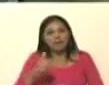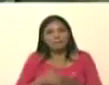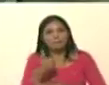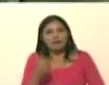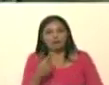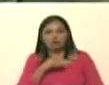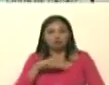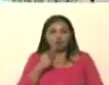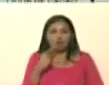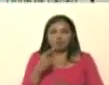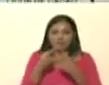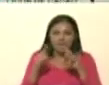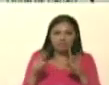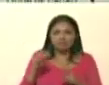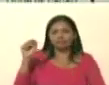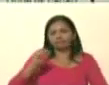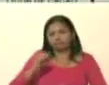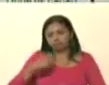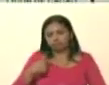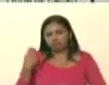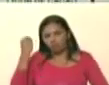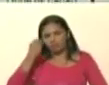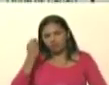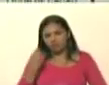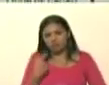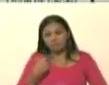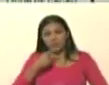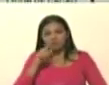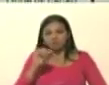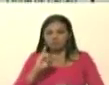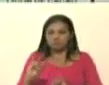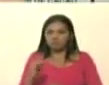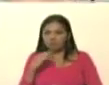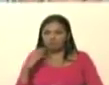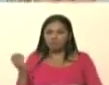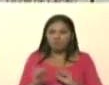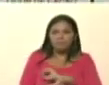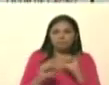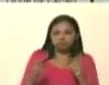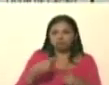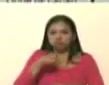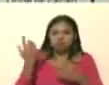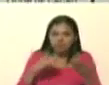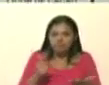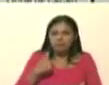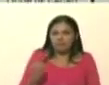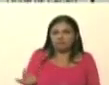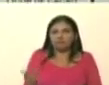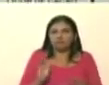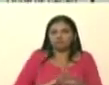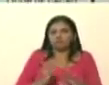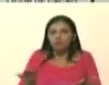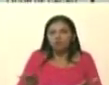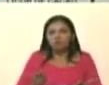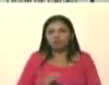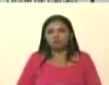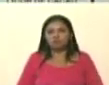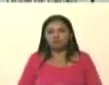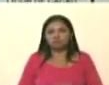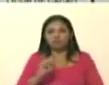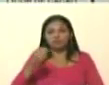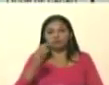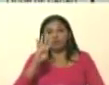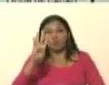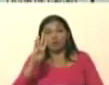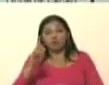diferencia en un punto está bien pero no por eso tú no me vas a poner una bomba para matarme el próximo 4